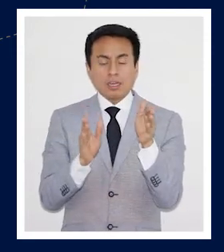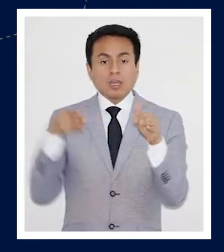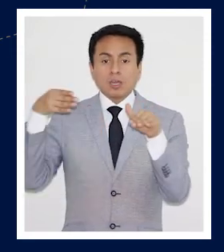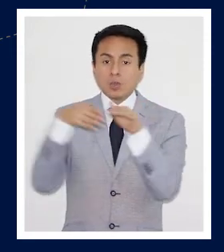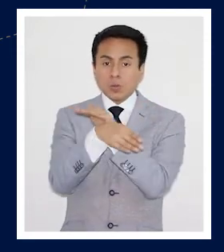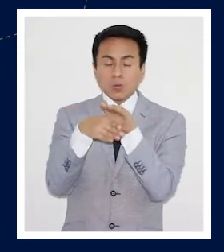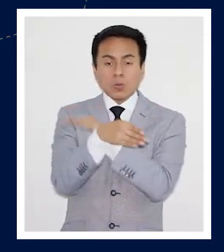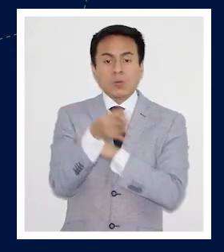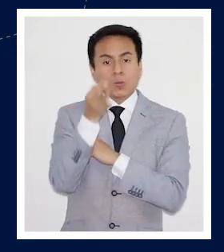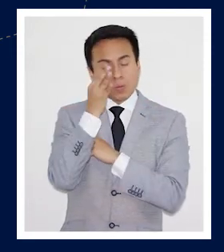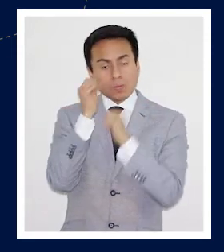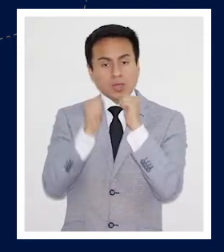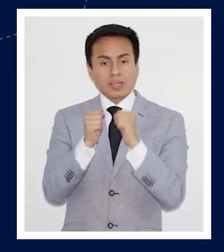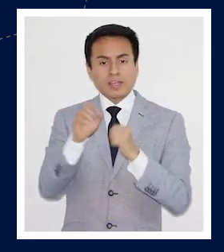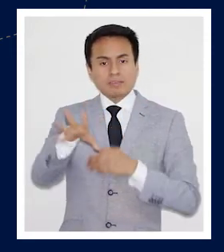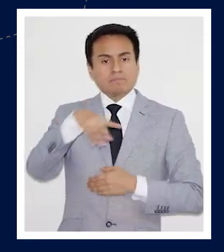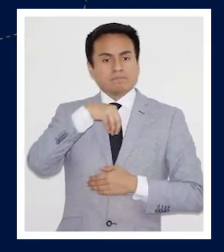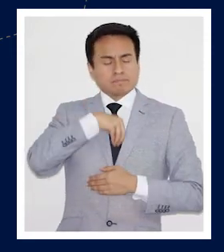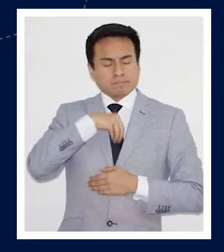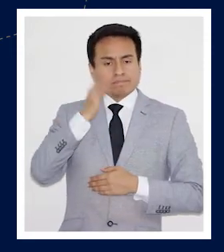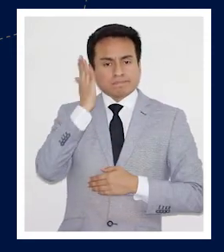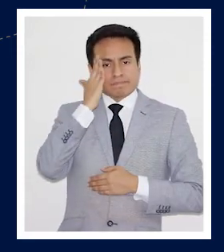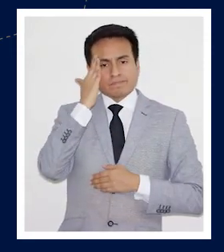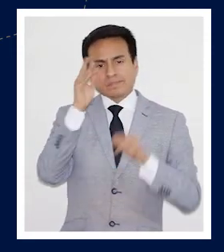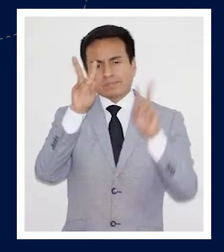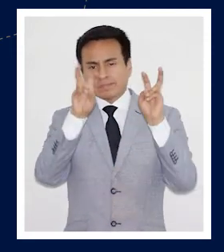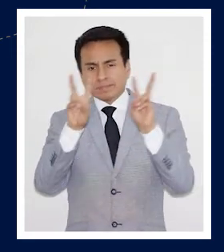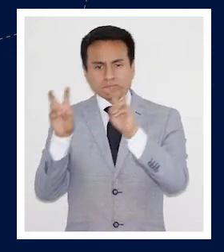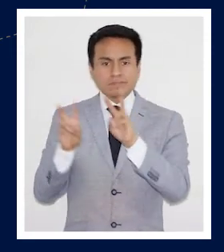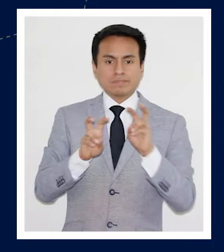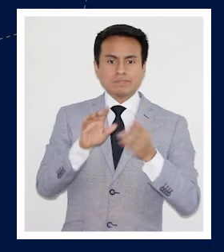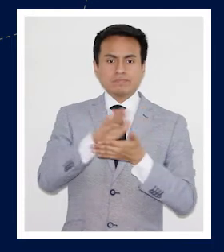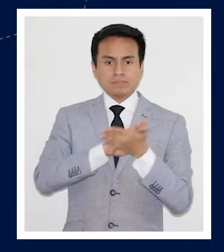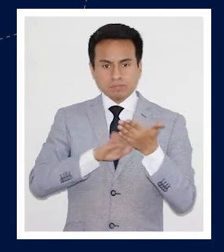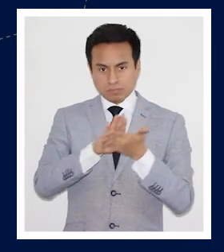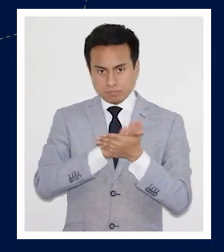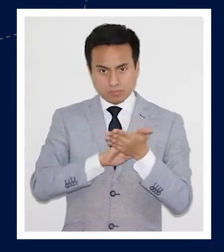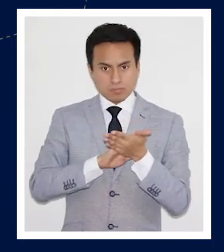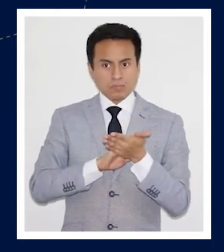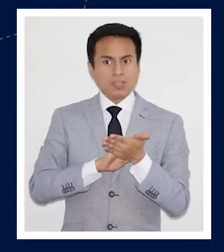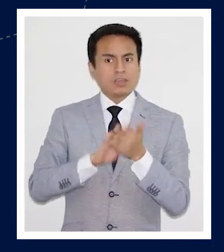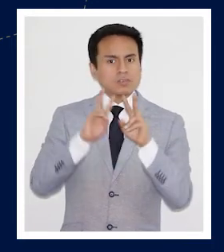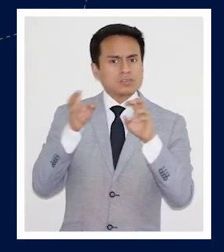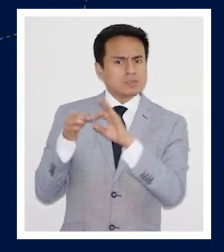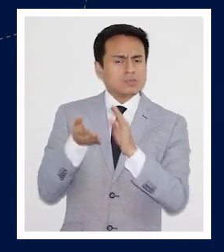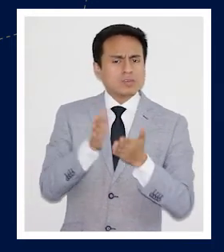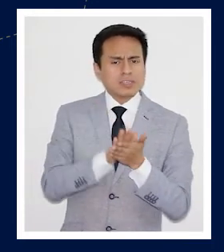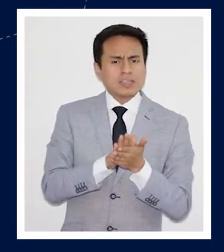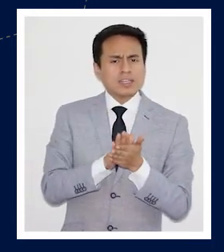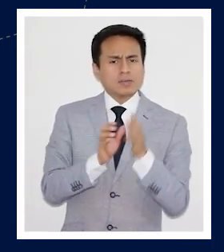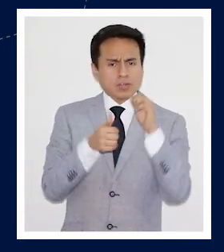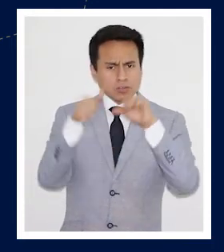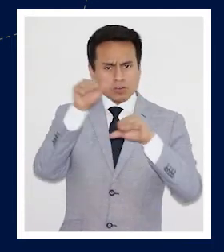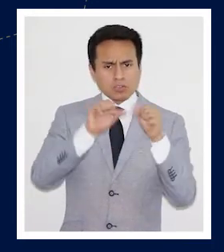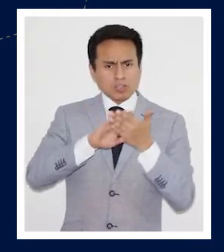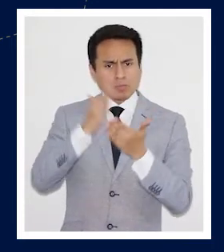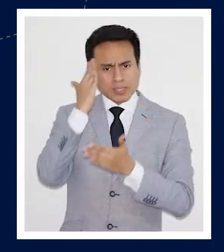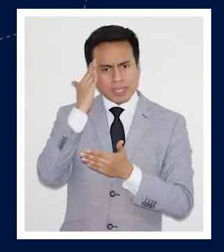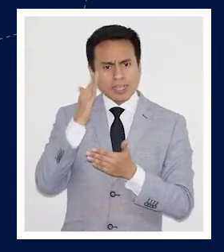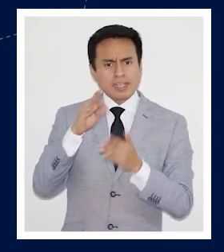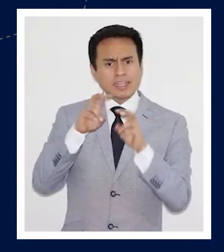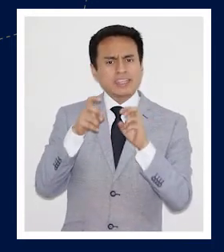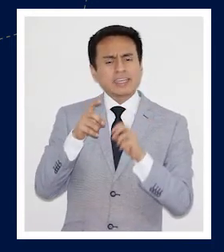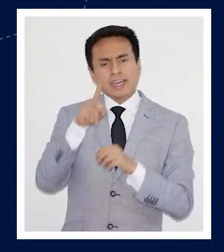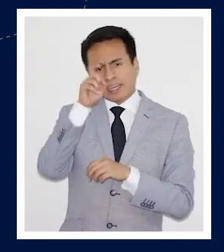persona puede ingresar e interiorizarse sobre los temas, por ejemplo, de tanatología, laboratorio, salud